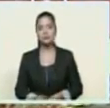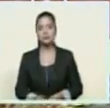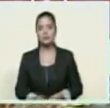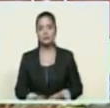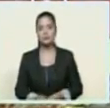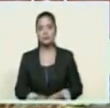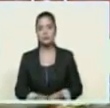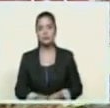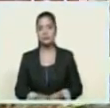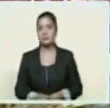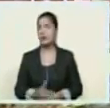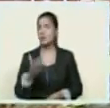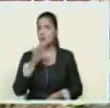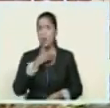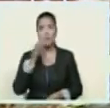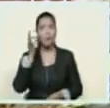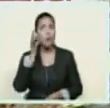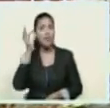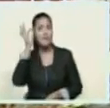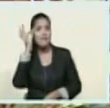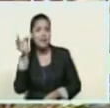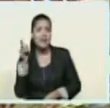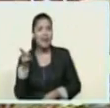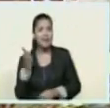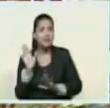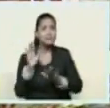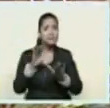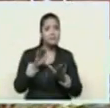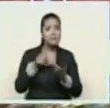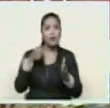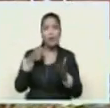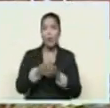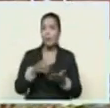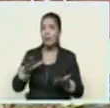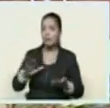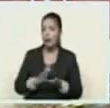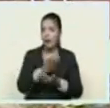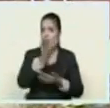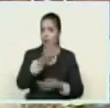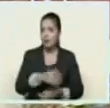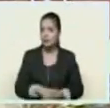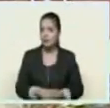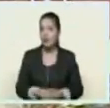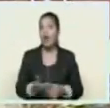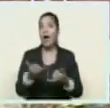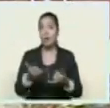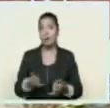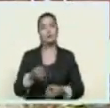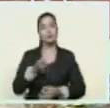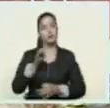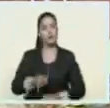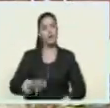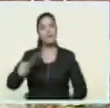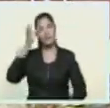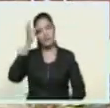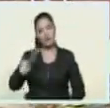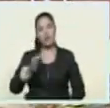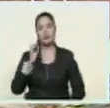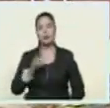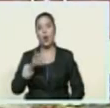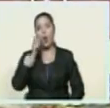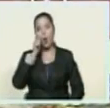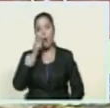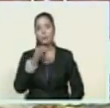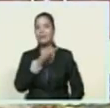ya no tienen a la final cómplice del golpe de tono ahora y vertical general el